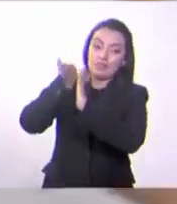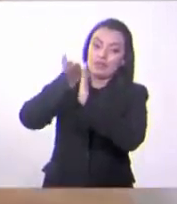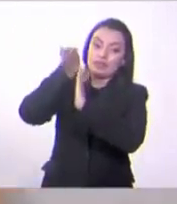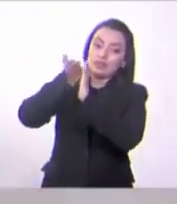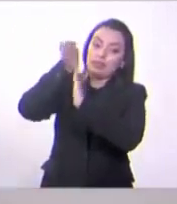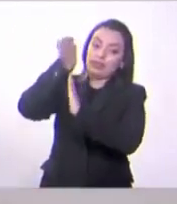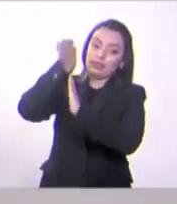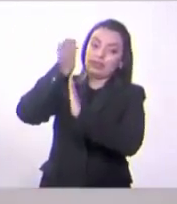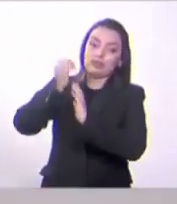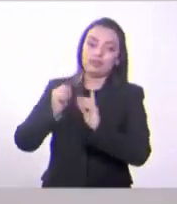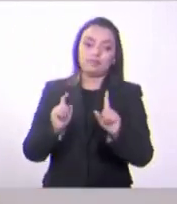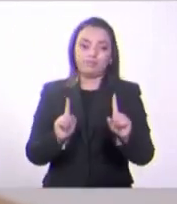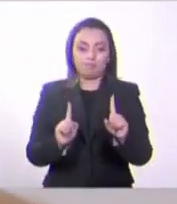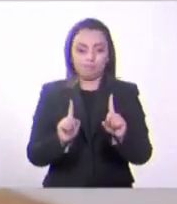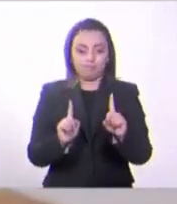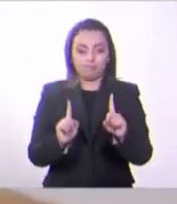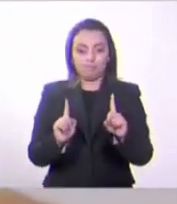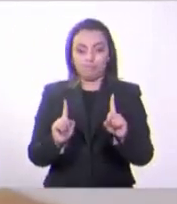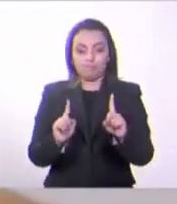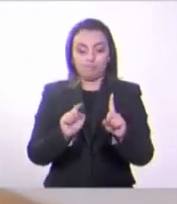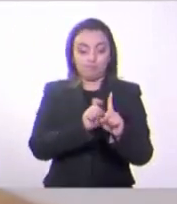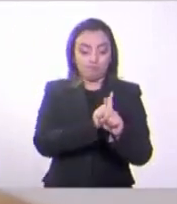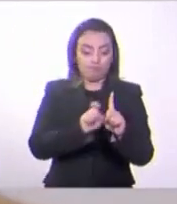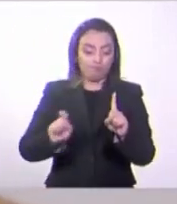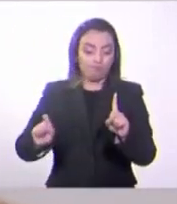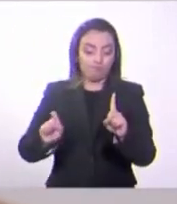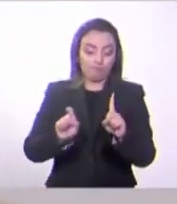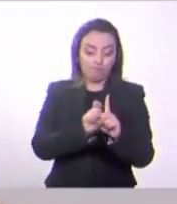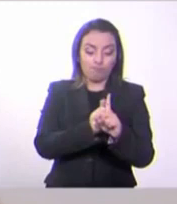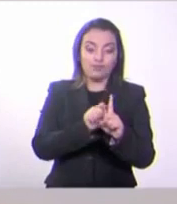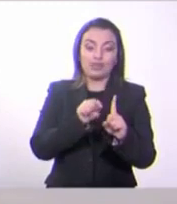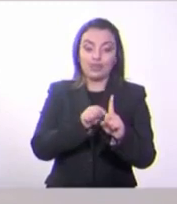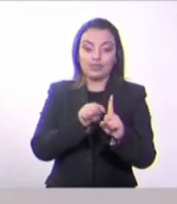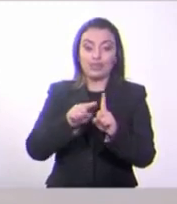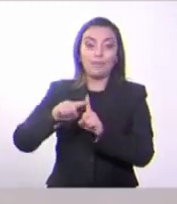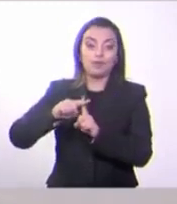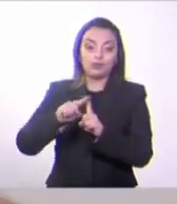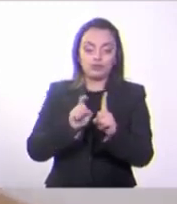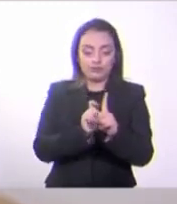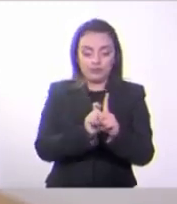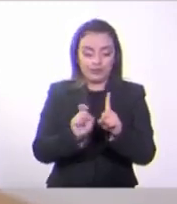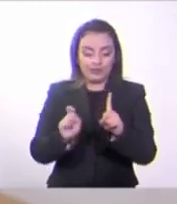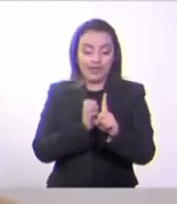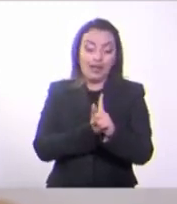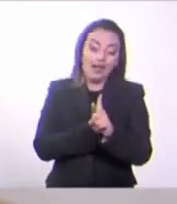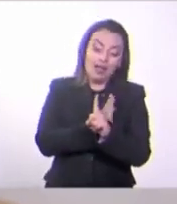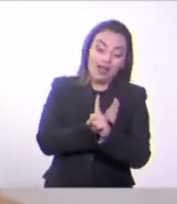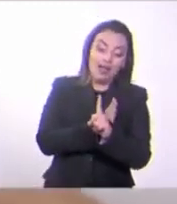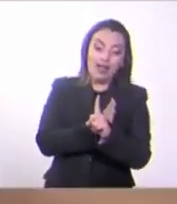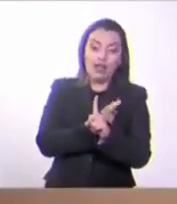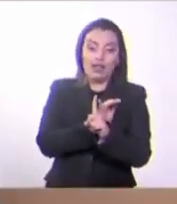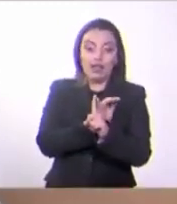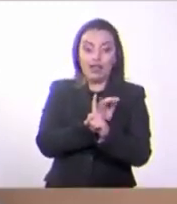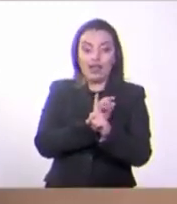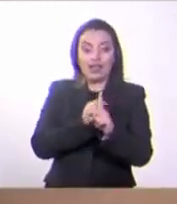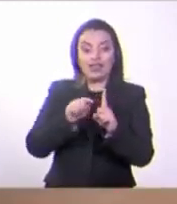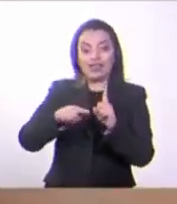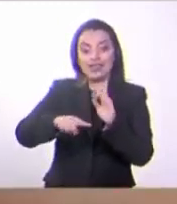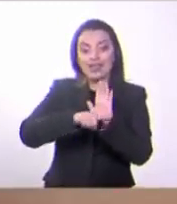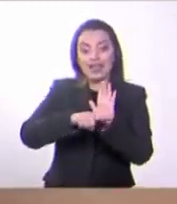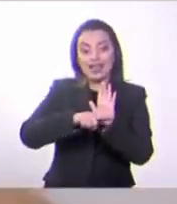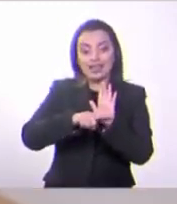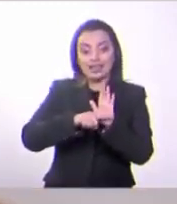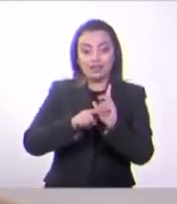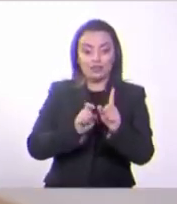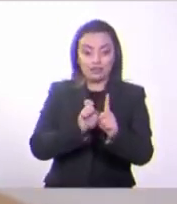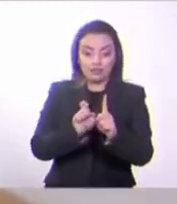¿Qué sucede si lo hacemos ahora a la izquierda, Ana? Si yo tomo valores a la izquierda de 3. En 3 yo sé que vale